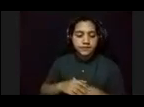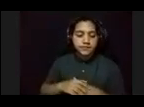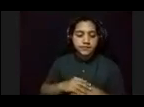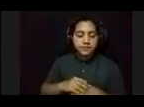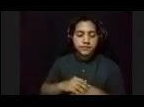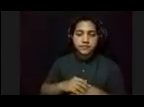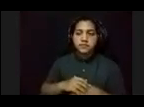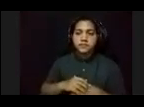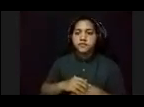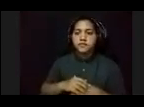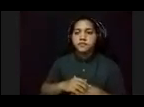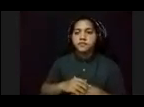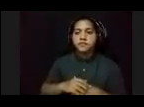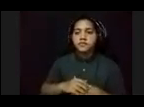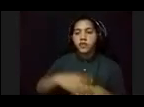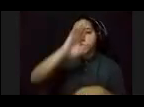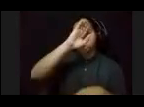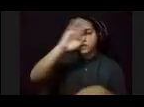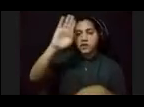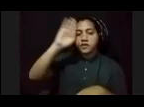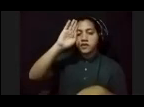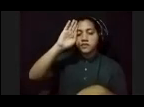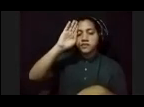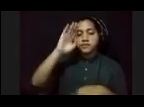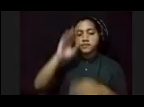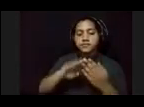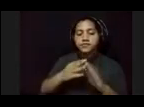Los hospitales, otro componente de la comunidad.